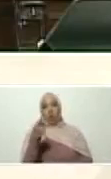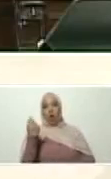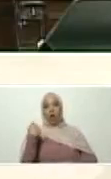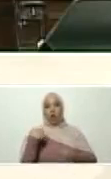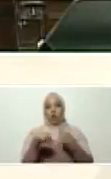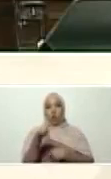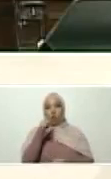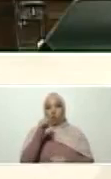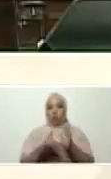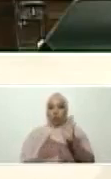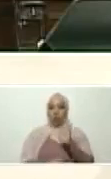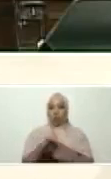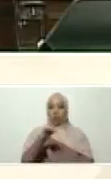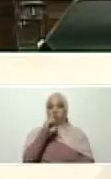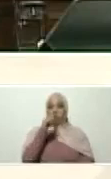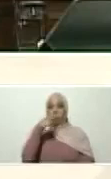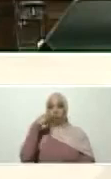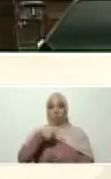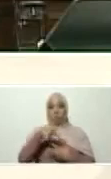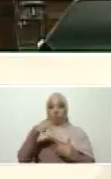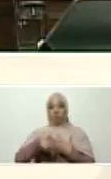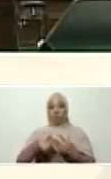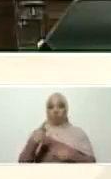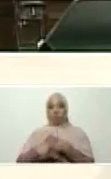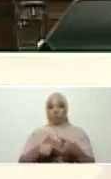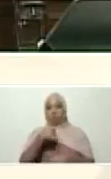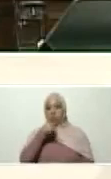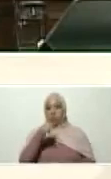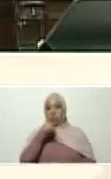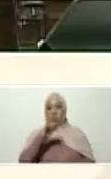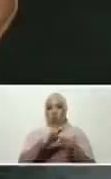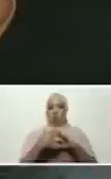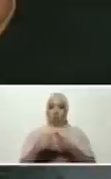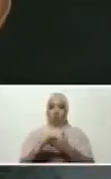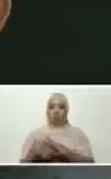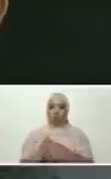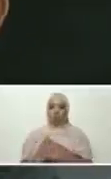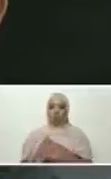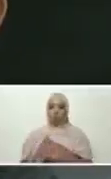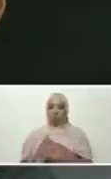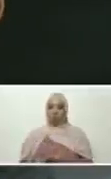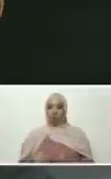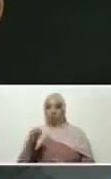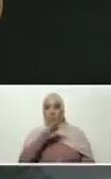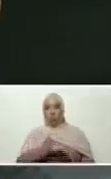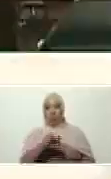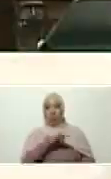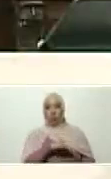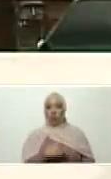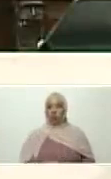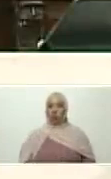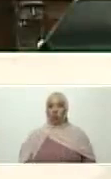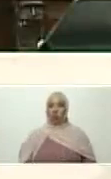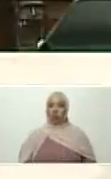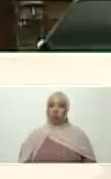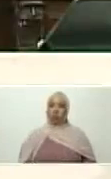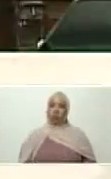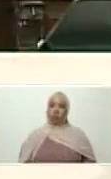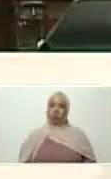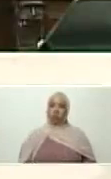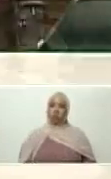en el desarrollo de los proyectos productivos de la comuna, de la comunidad, de la economía social. Eso